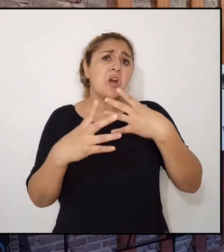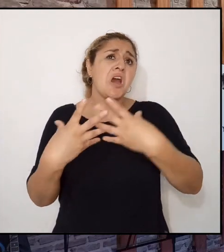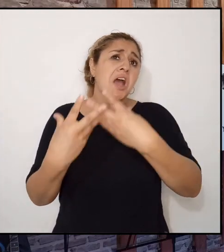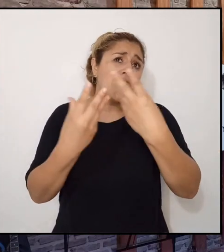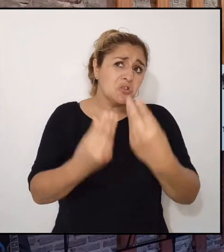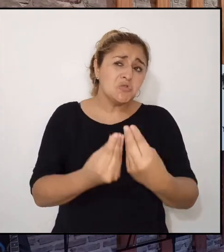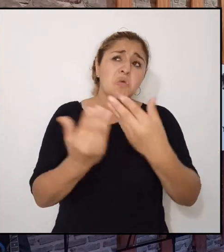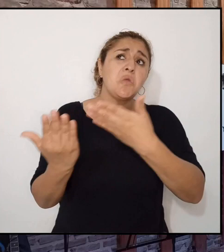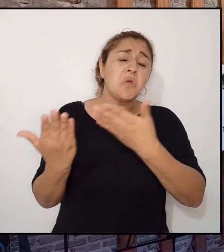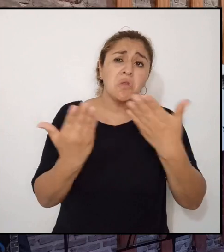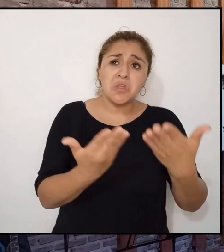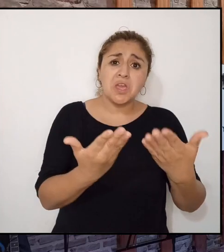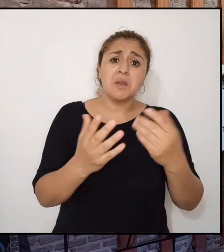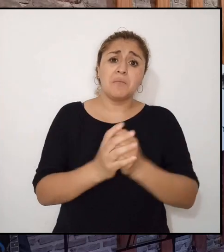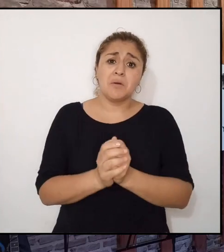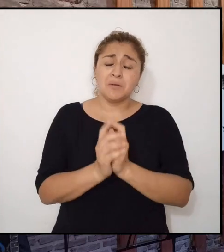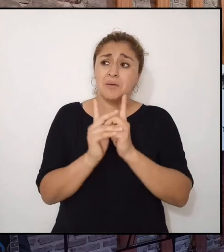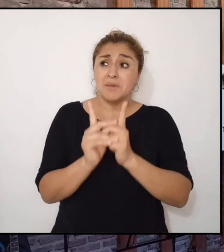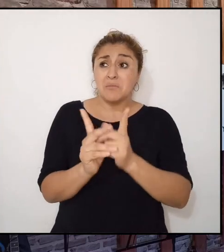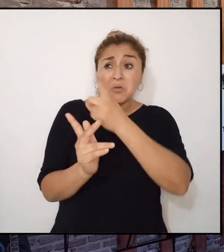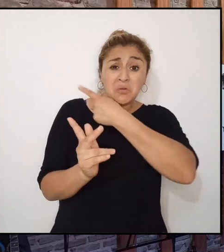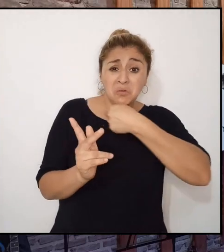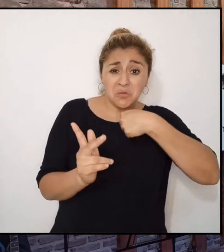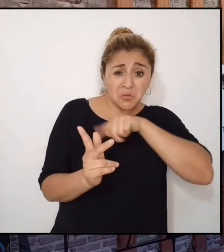como pastor en algún momento también